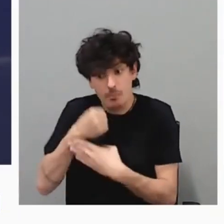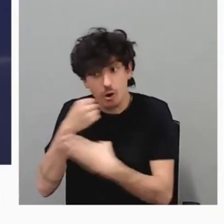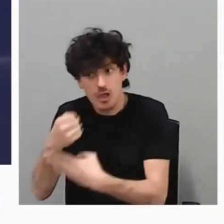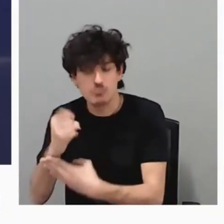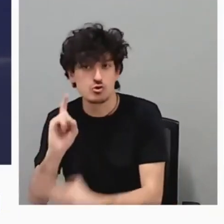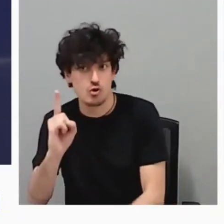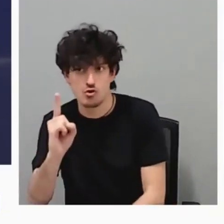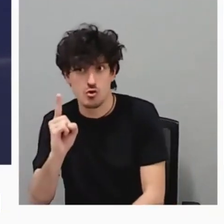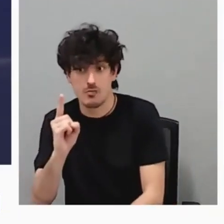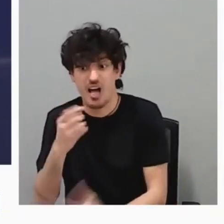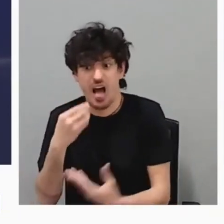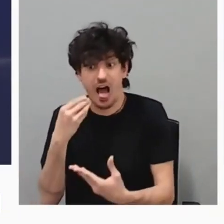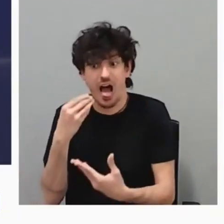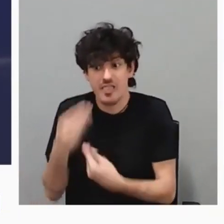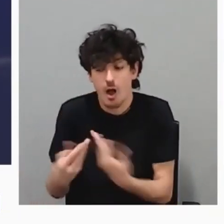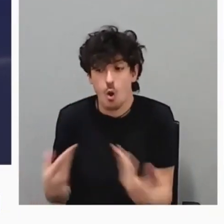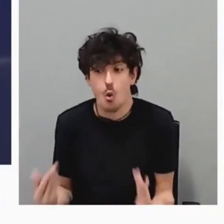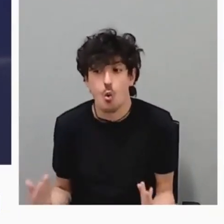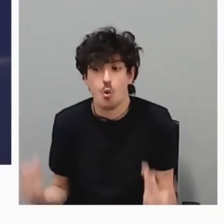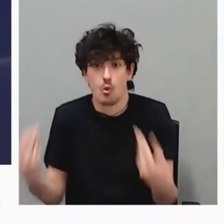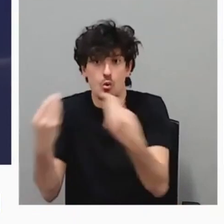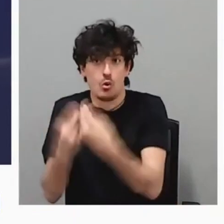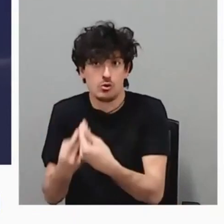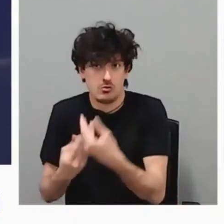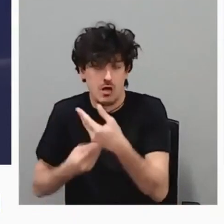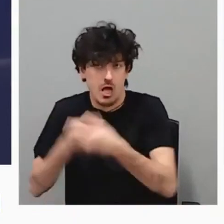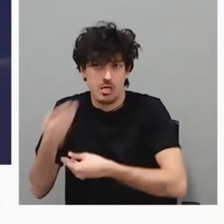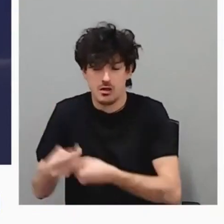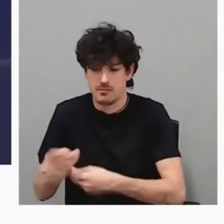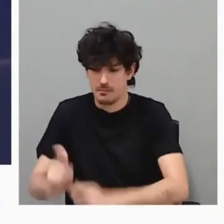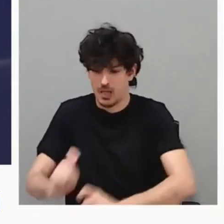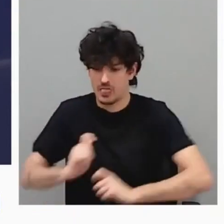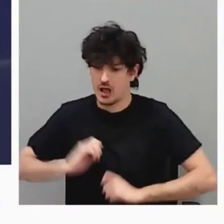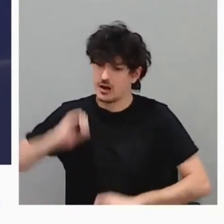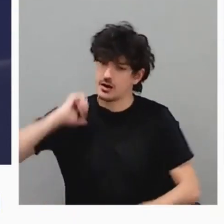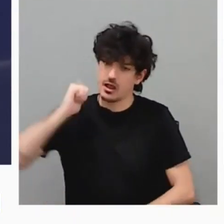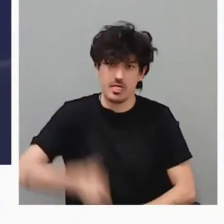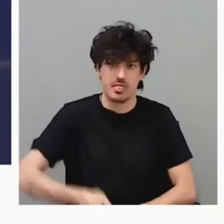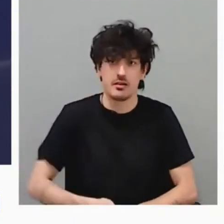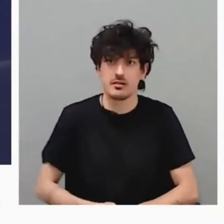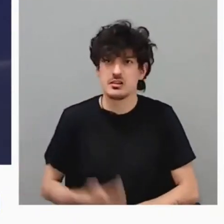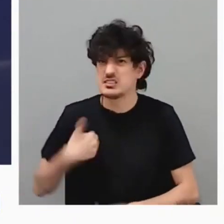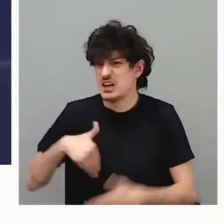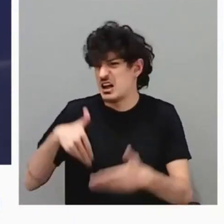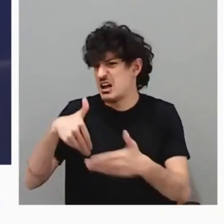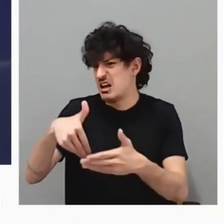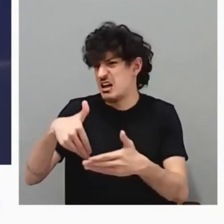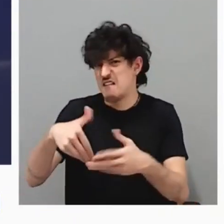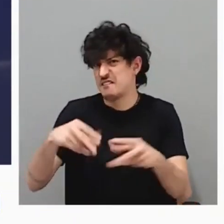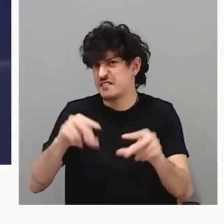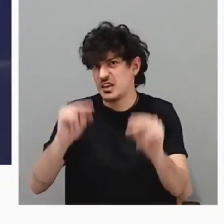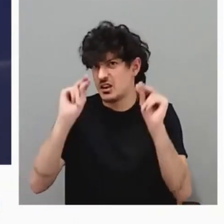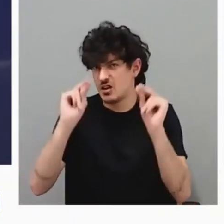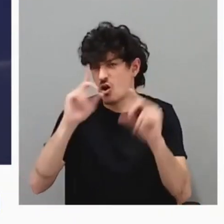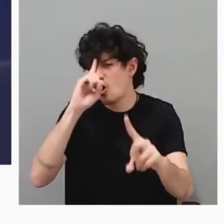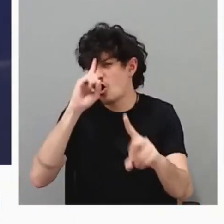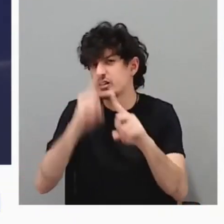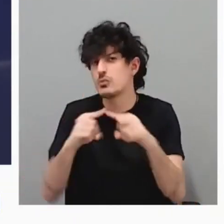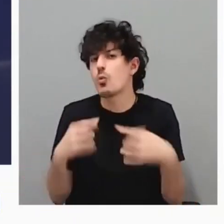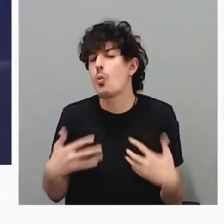con ellos y es algo que nos enriquece enormemente. Voy terminando y ¿cuál es el objetivo que tenemos